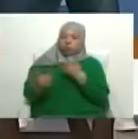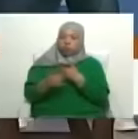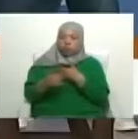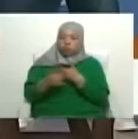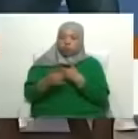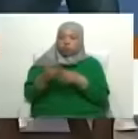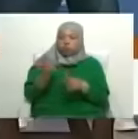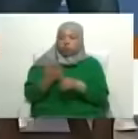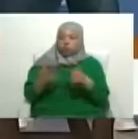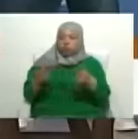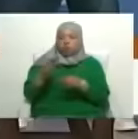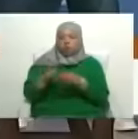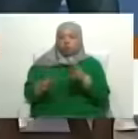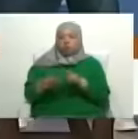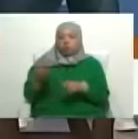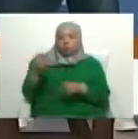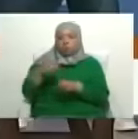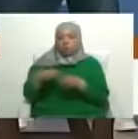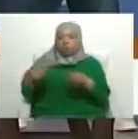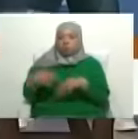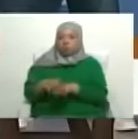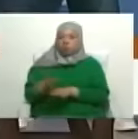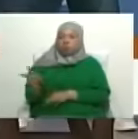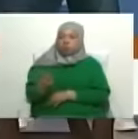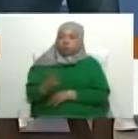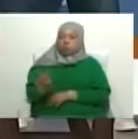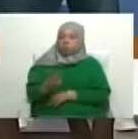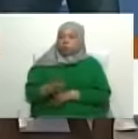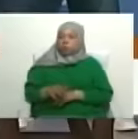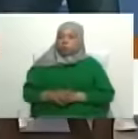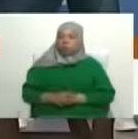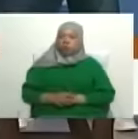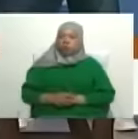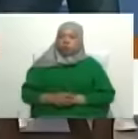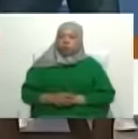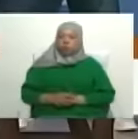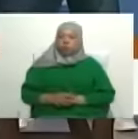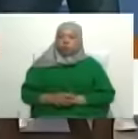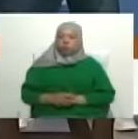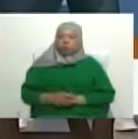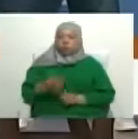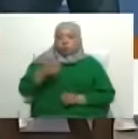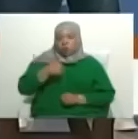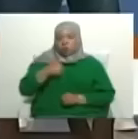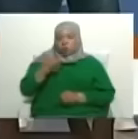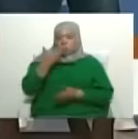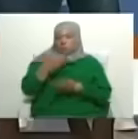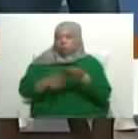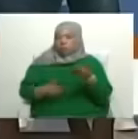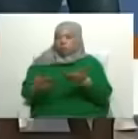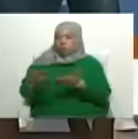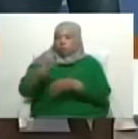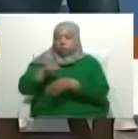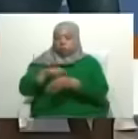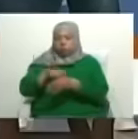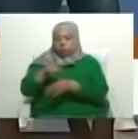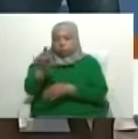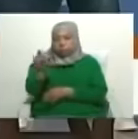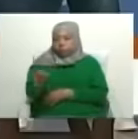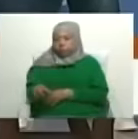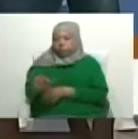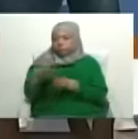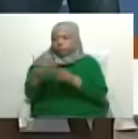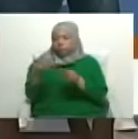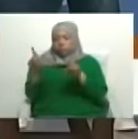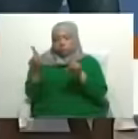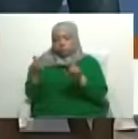la soberanía, la paz y la integridad territorial de Venezuela. Yo le voy a entregar al doctor Blight todas